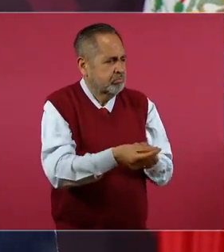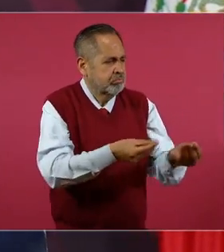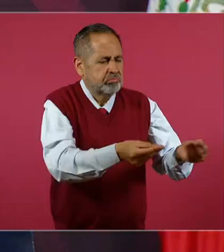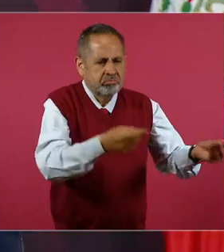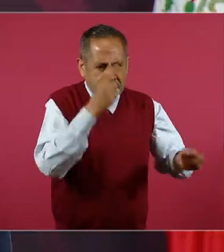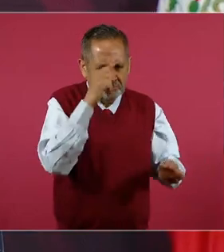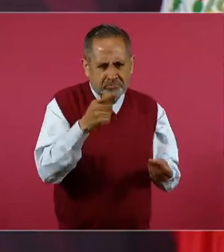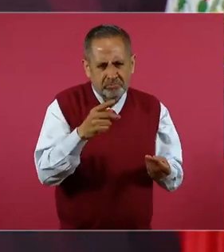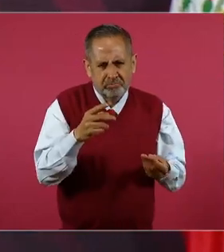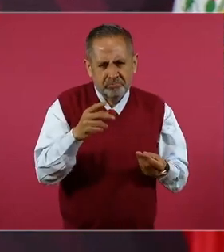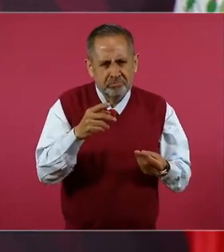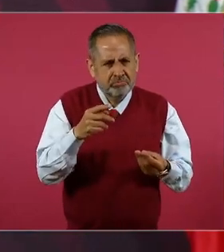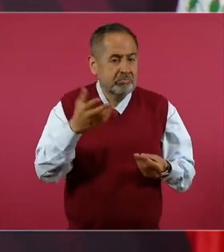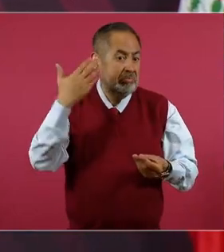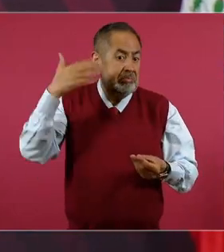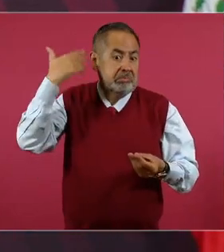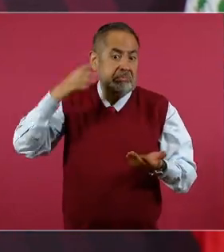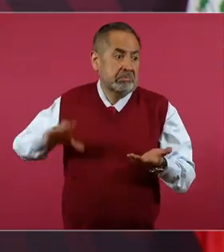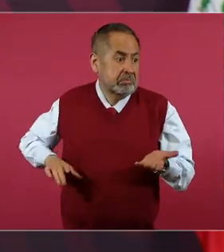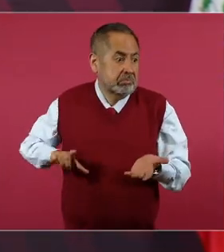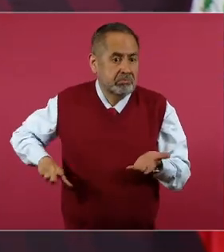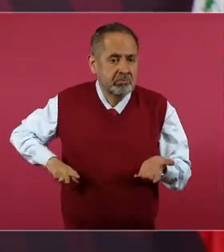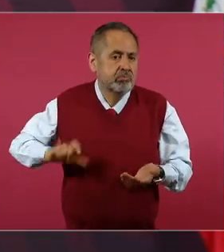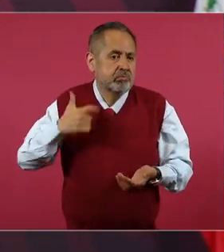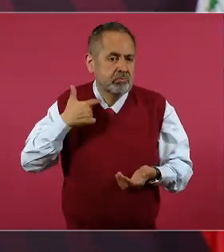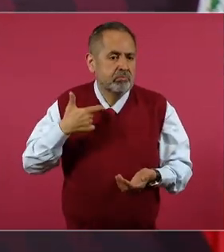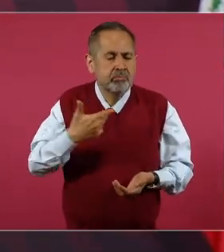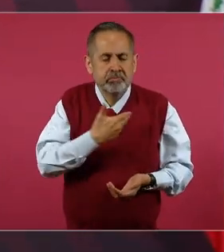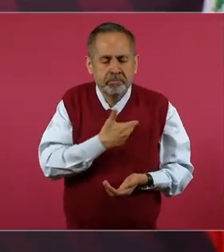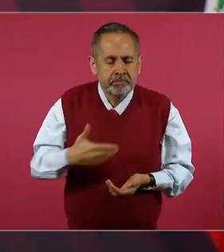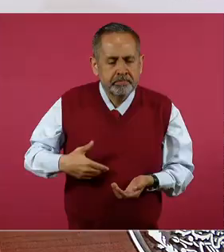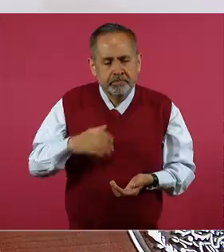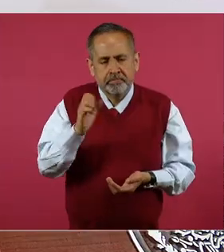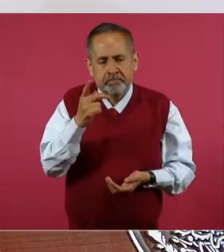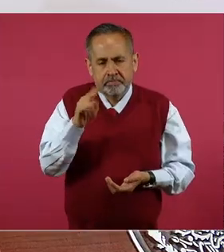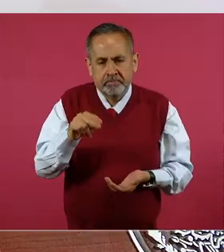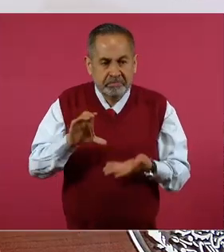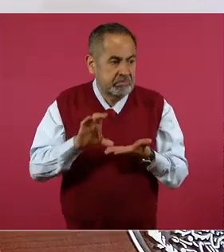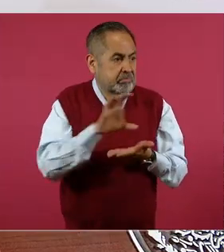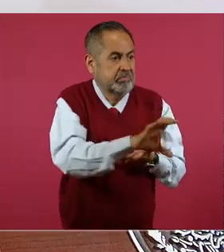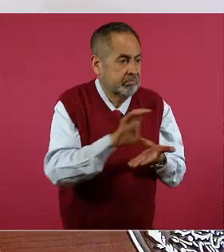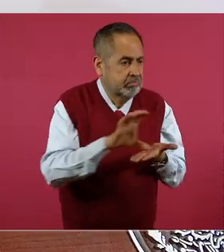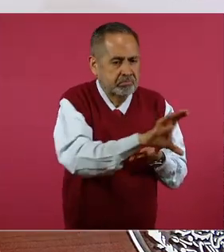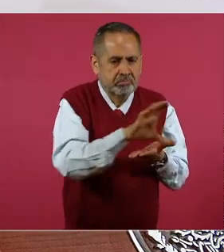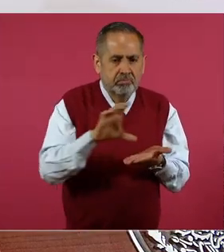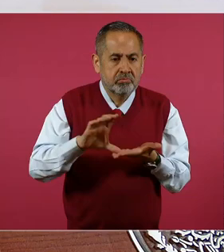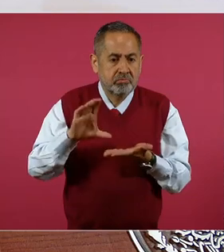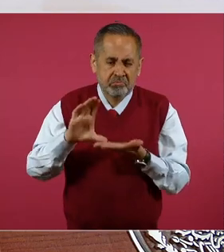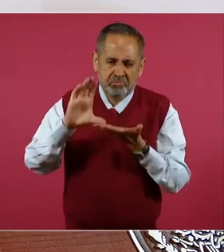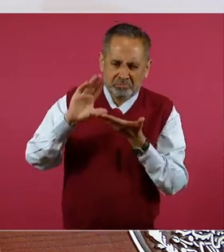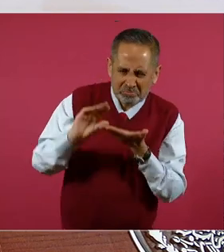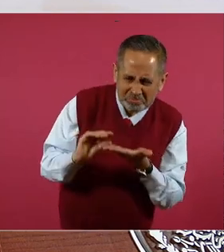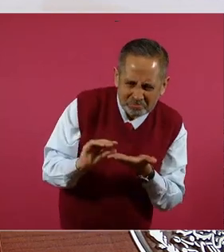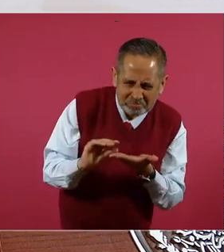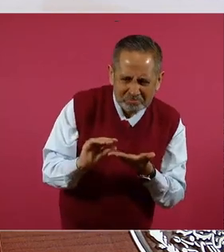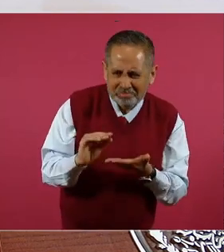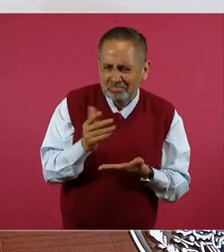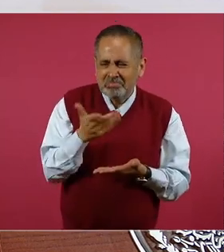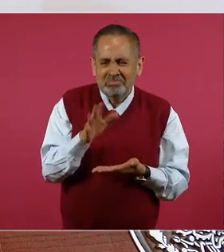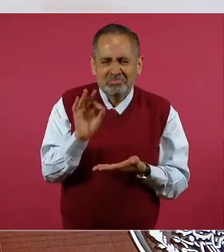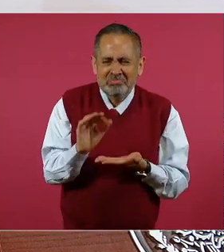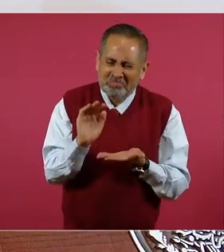de publicidad en el gobierno anterior, cuando mucho.